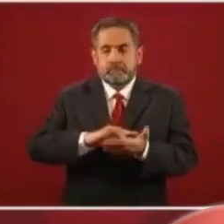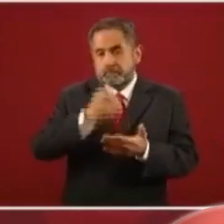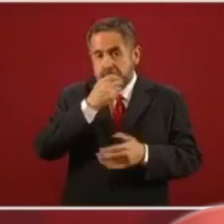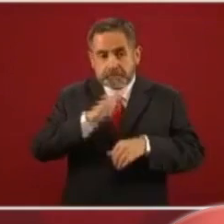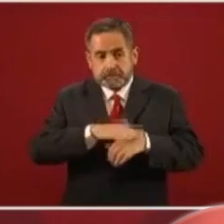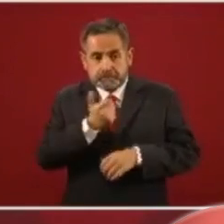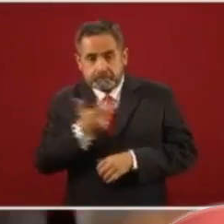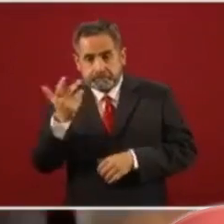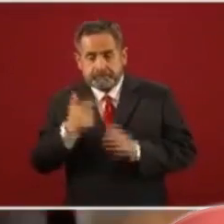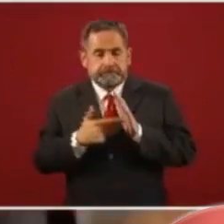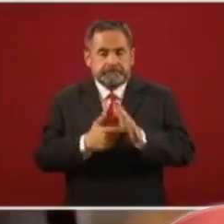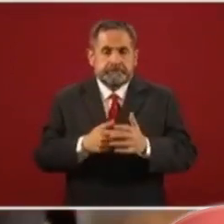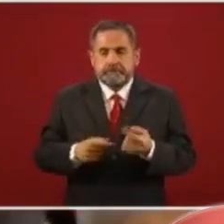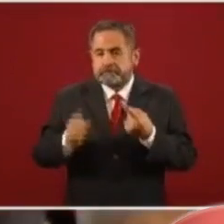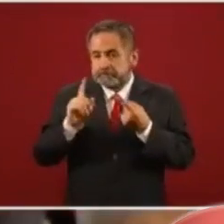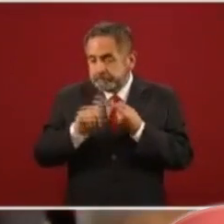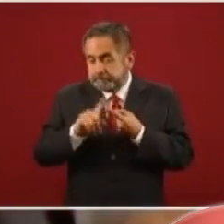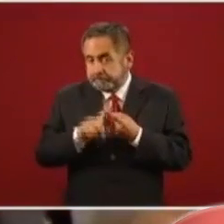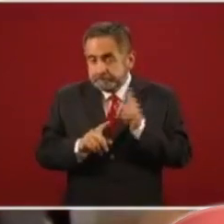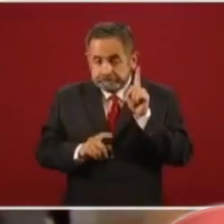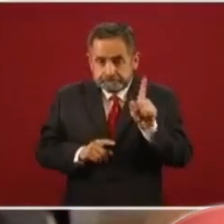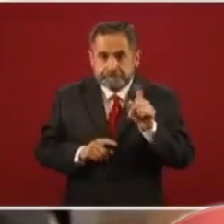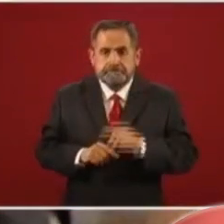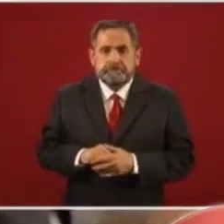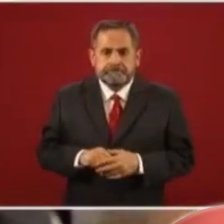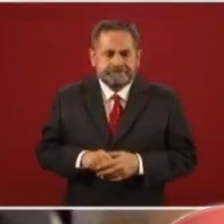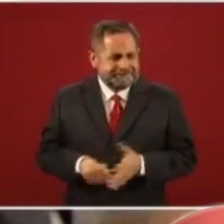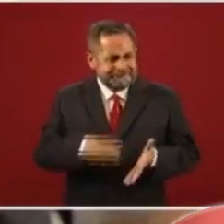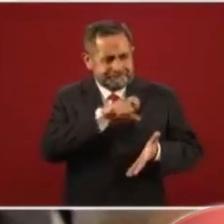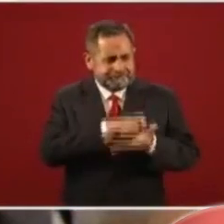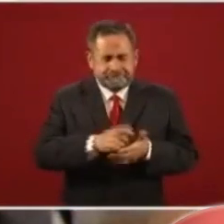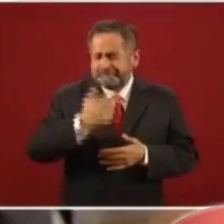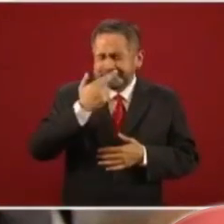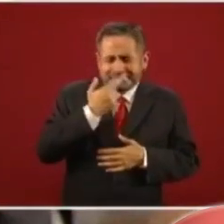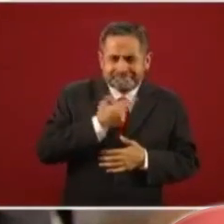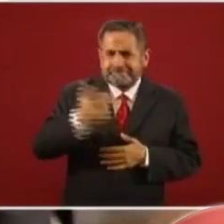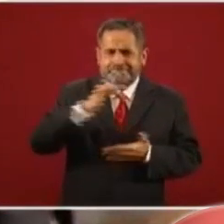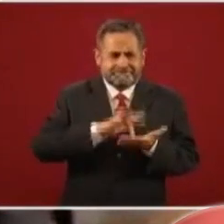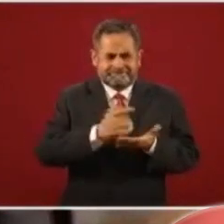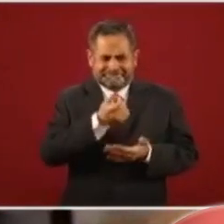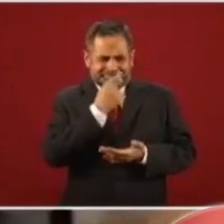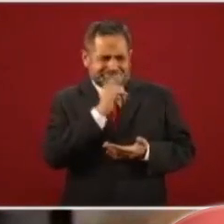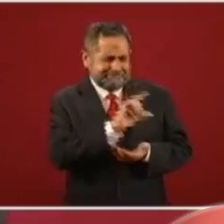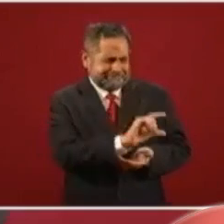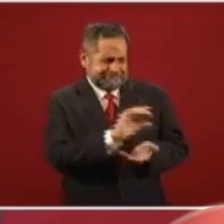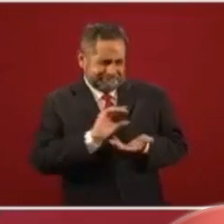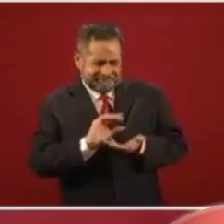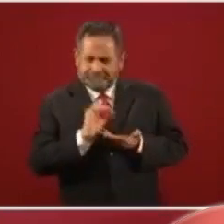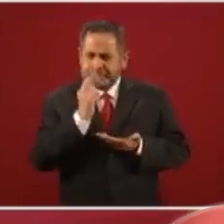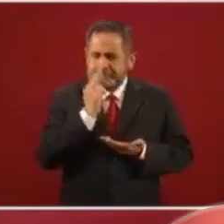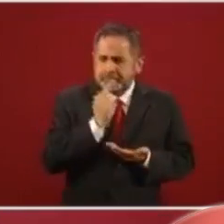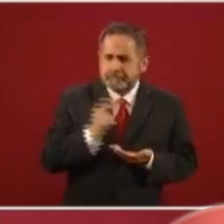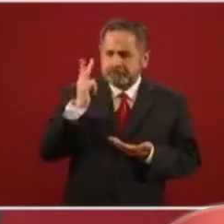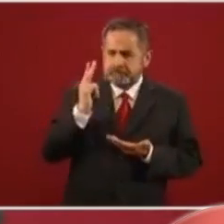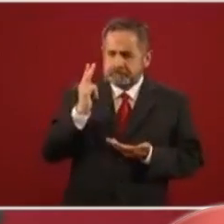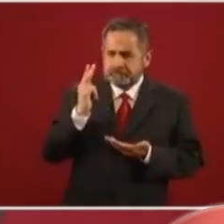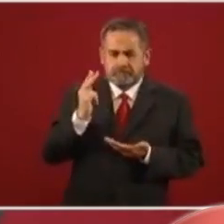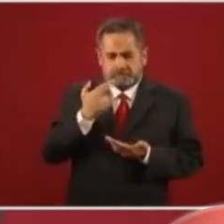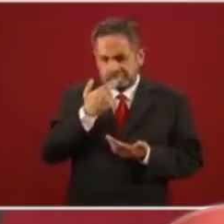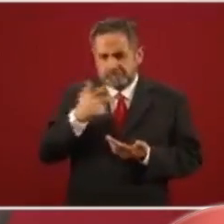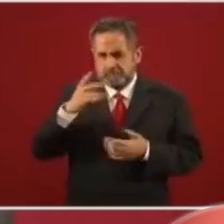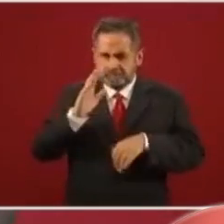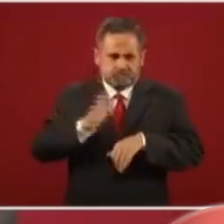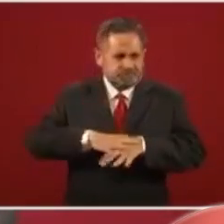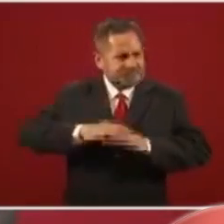caros. Primero definimos que queríamos los mejores medicamentos, los mejores, los